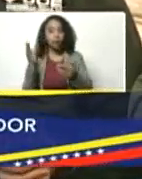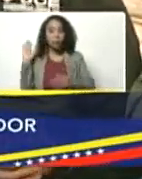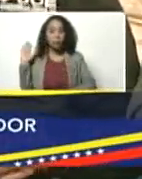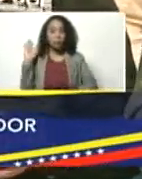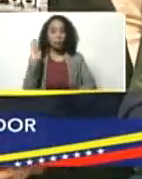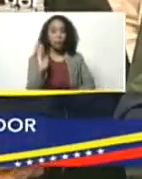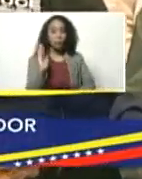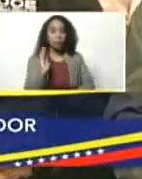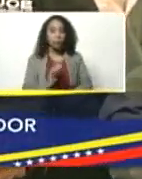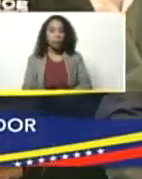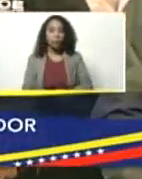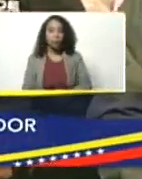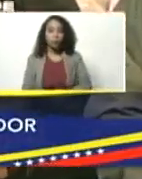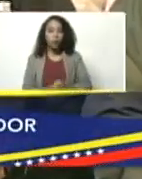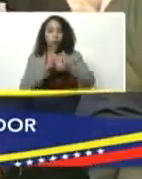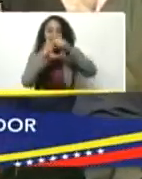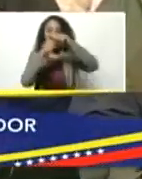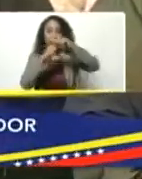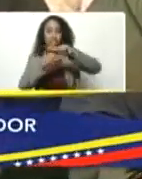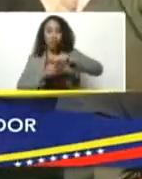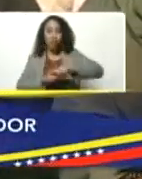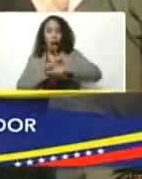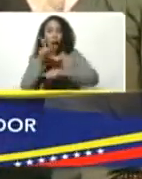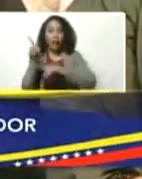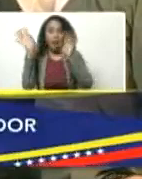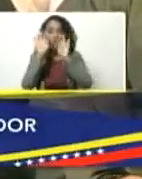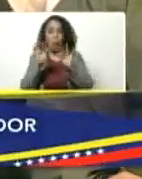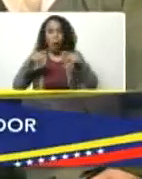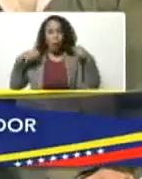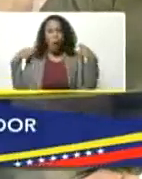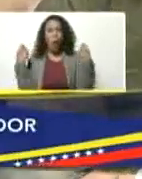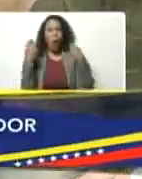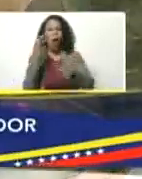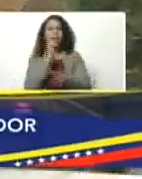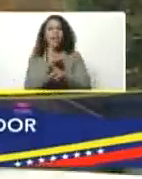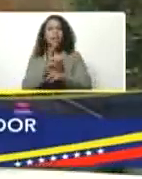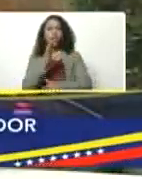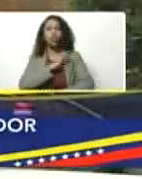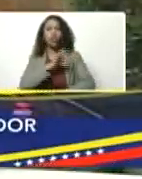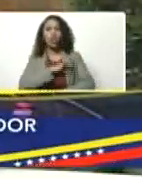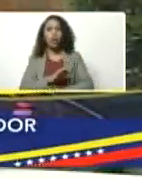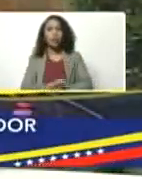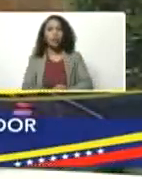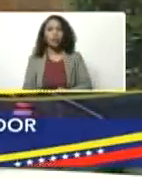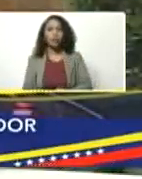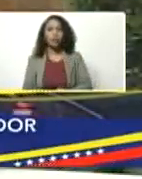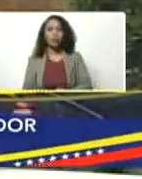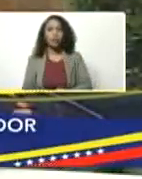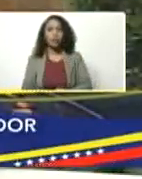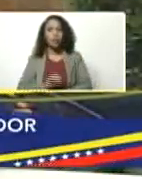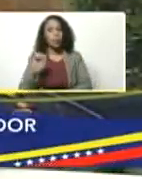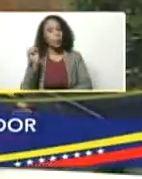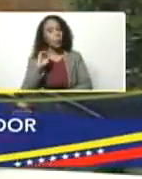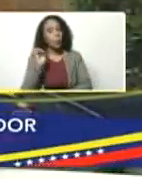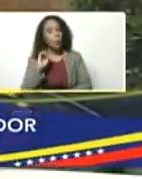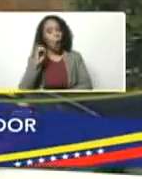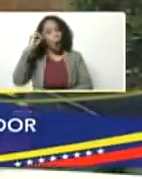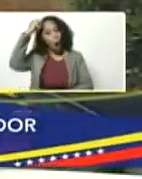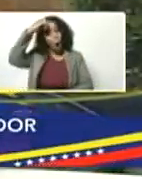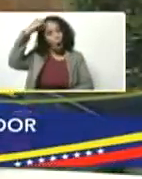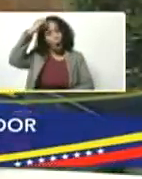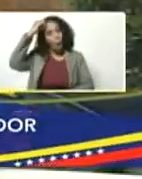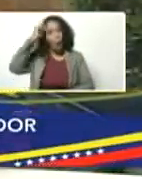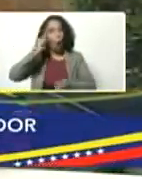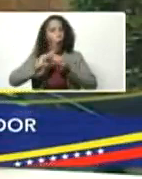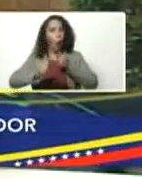venido sumándose a ese tipo de campañas en las redes sociales o que opinan